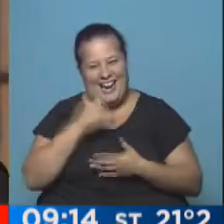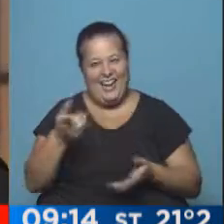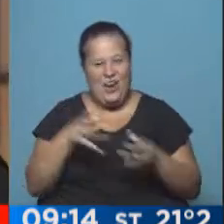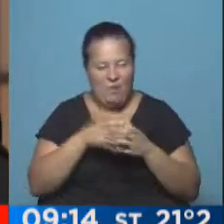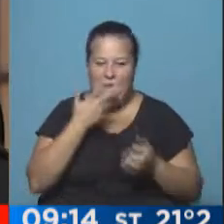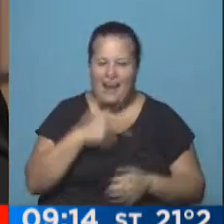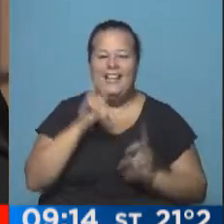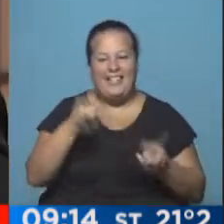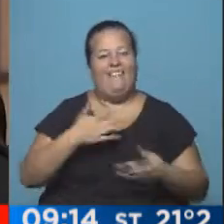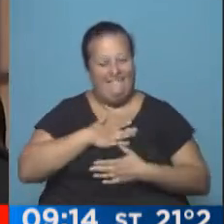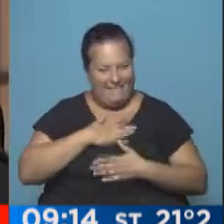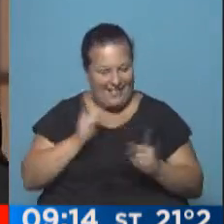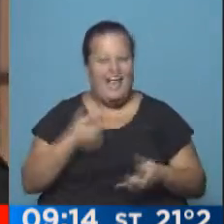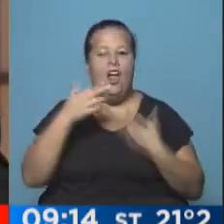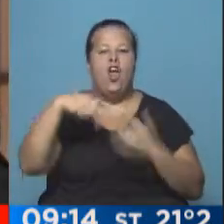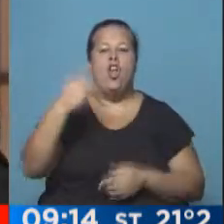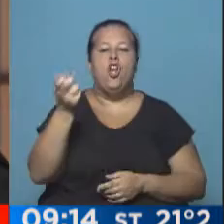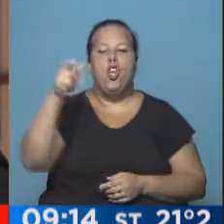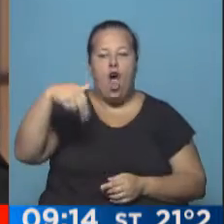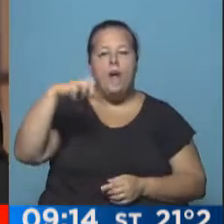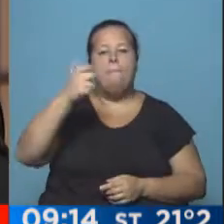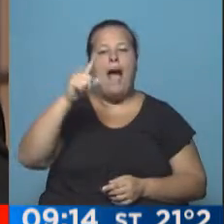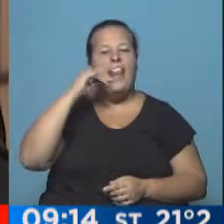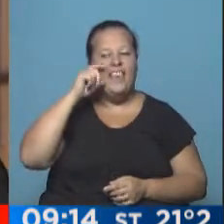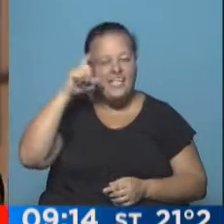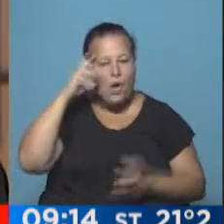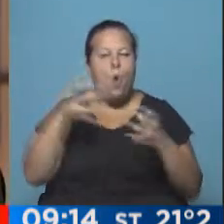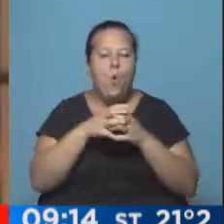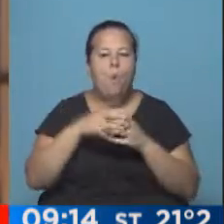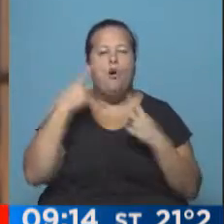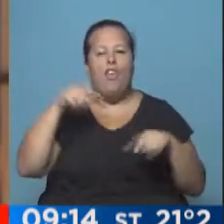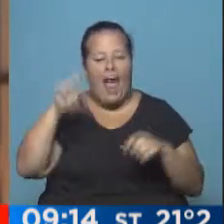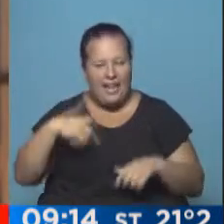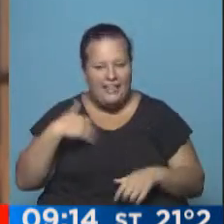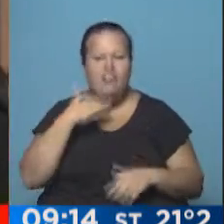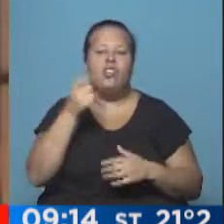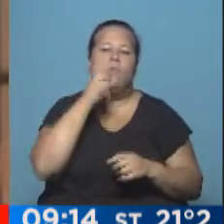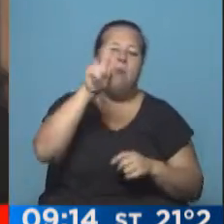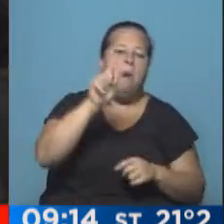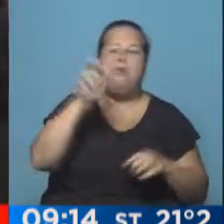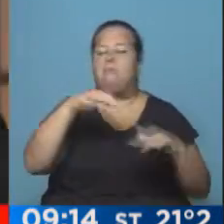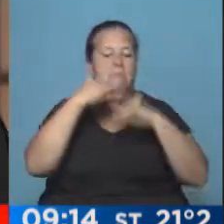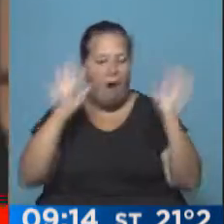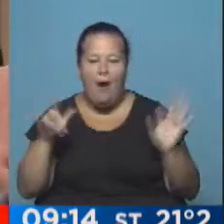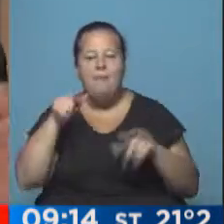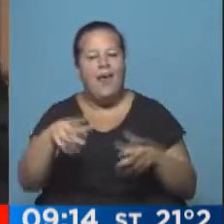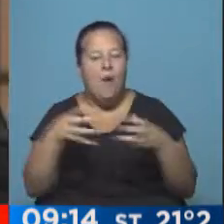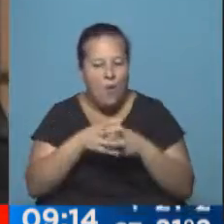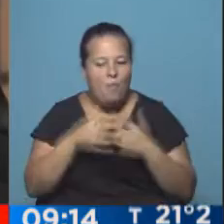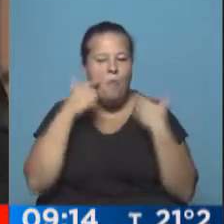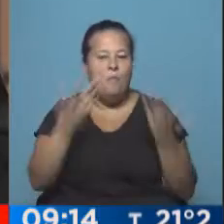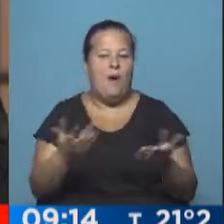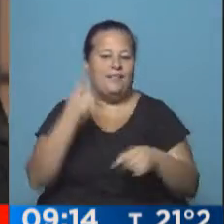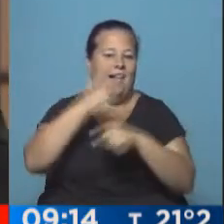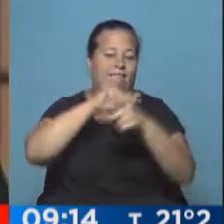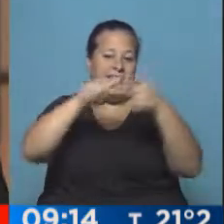le tenemos cariño estamos hablando de nonpalidece bandas de reggae argentinas no sabemos si la número uno o no pero ahí está lo puedo poner en el